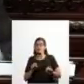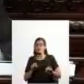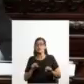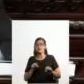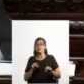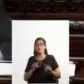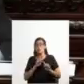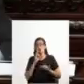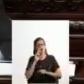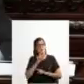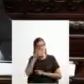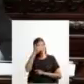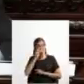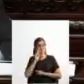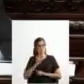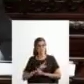no ven,